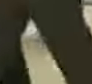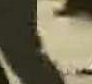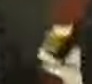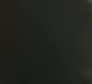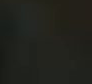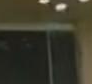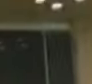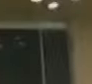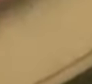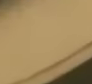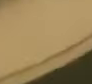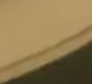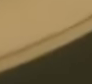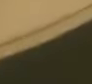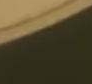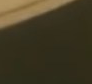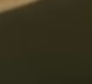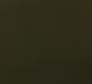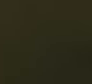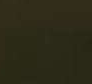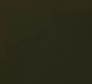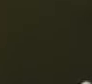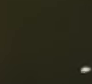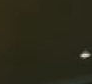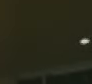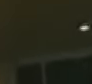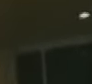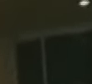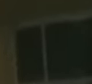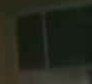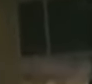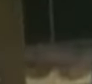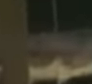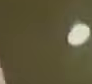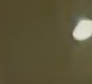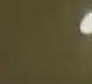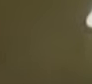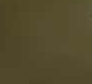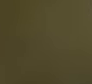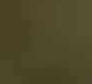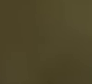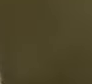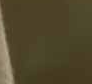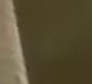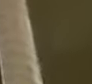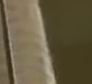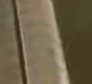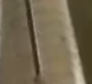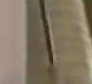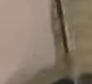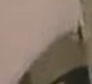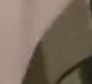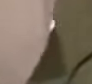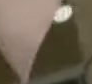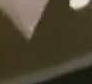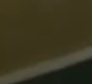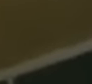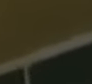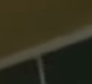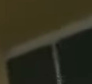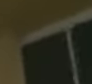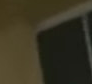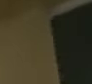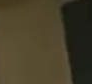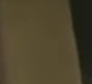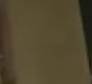Gracias por este contacto. Nos encontramos en el Centro Internacional de Prensa del Consejo Nacional Electoral en Plaza Caracas, a donde acaba de llegar